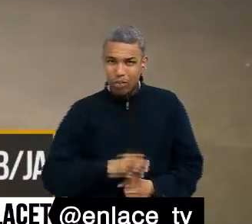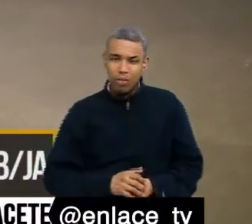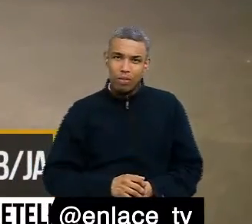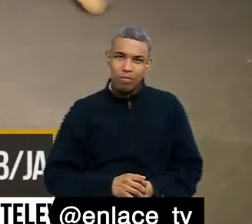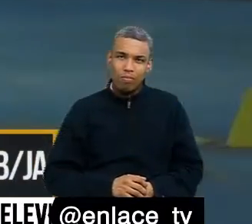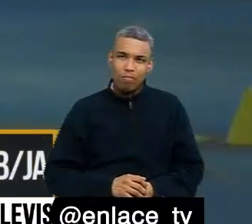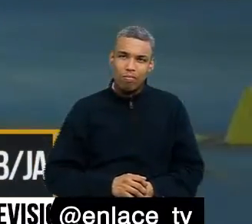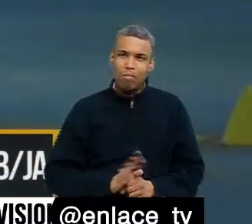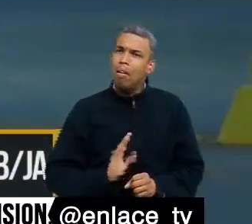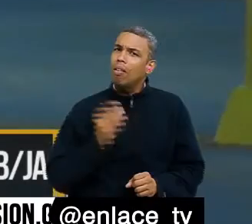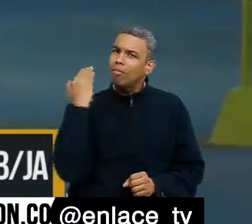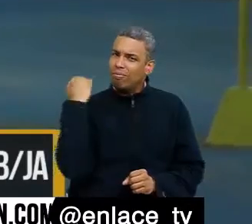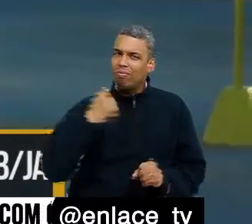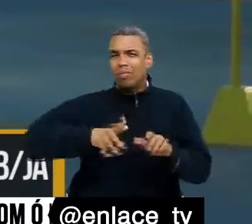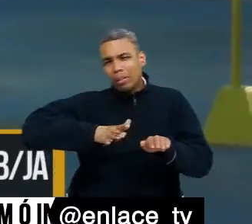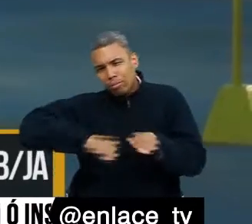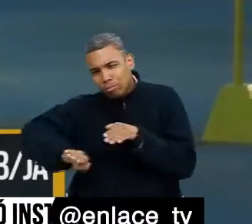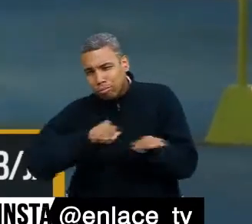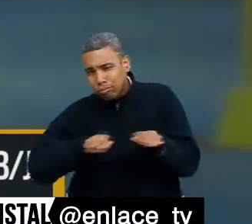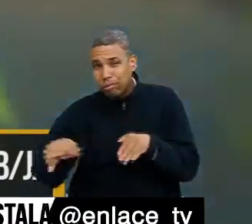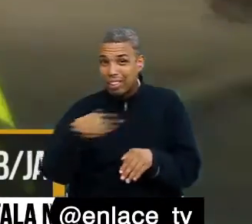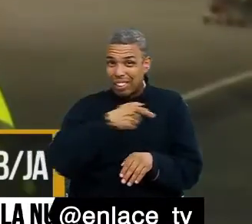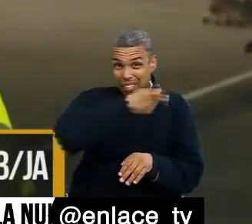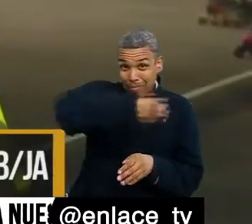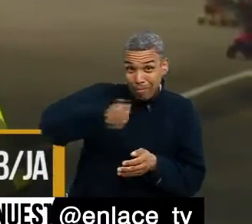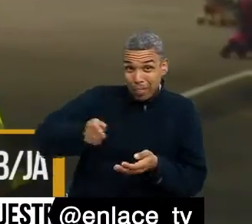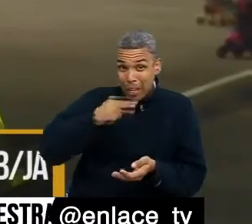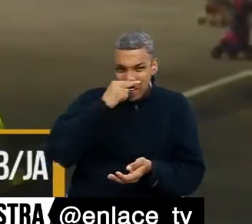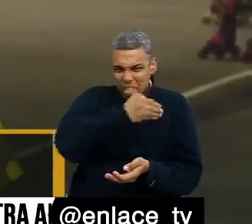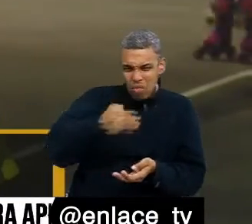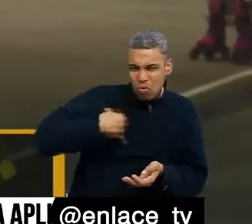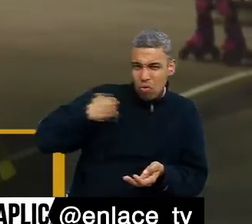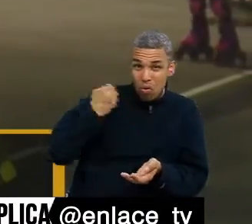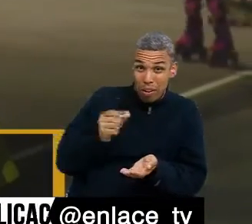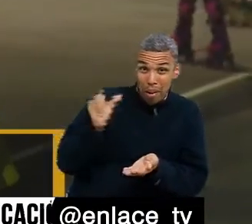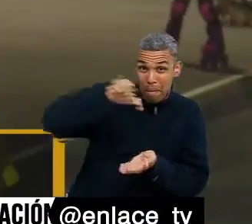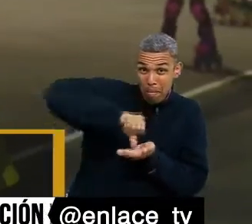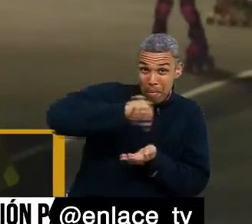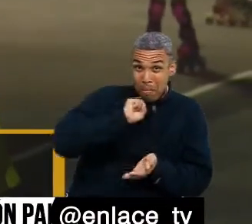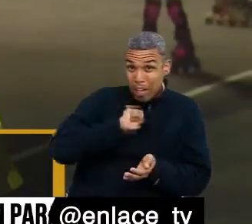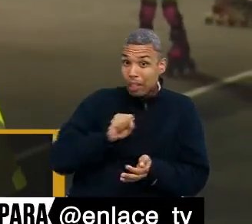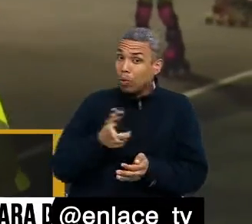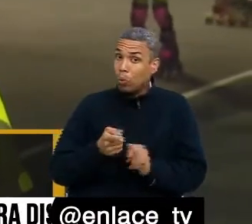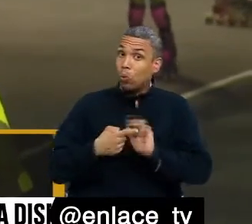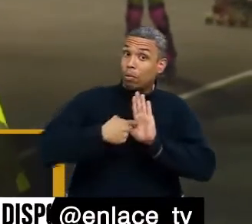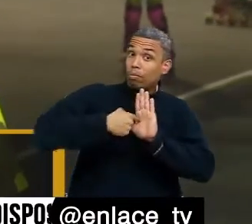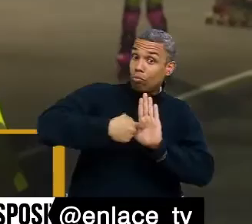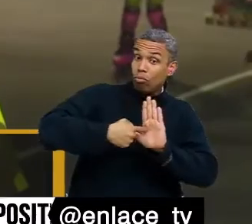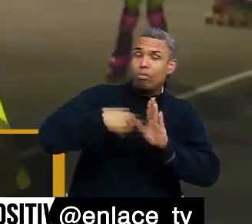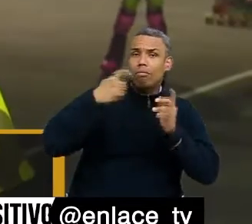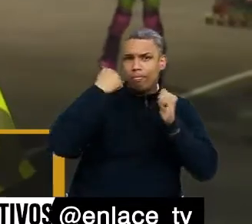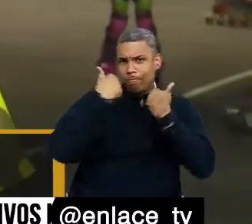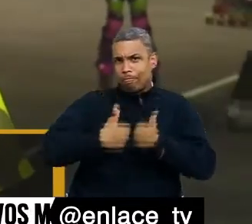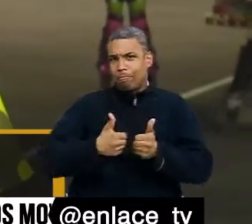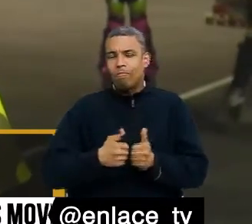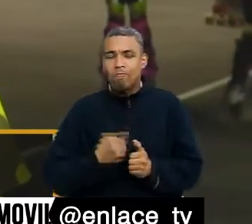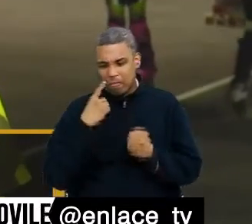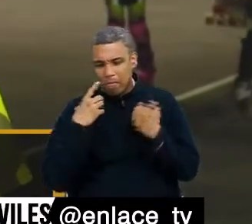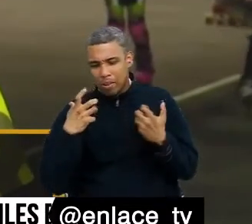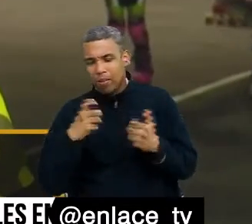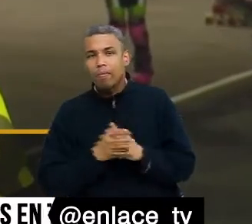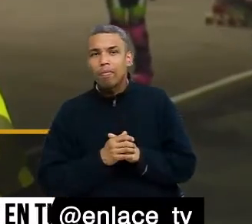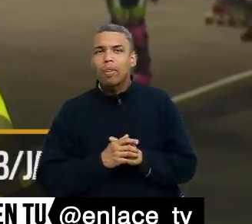bien parado el nivel de los corredores porteños. Yo creo que en este nivel de escuelas donde nosotros podemos ver el potencial que tenemos del patinaje de Barranca